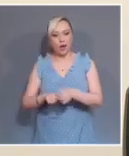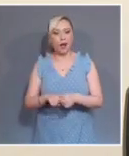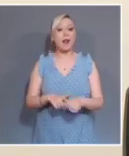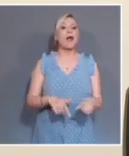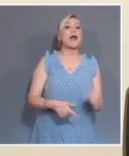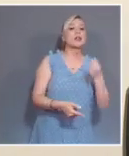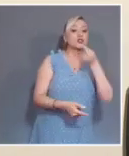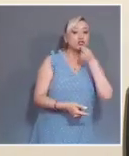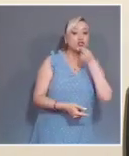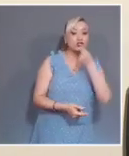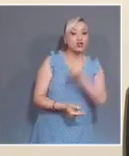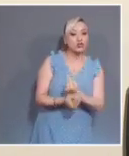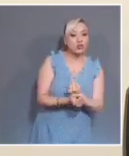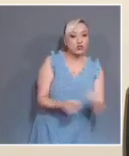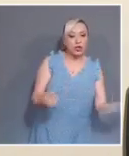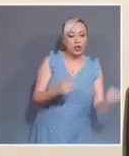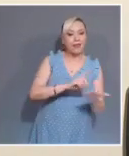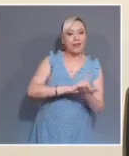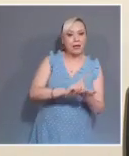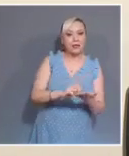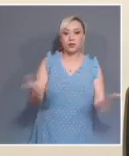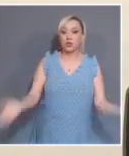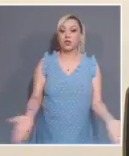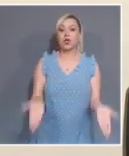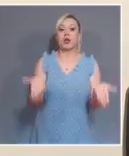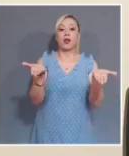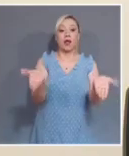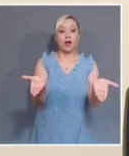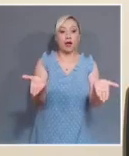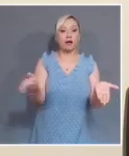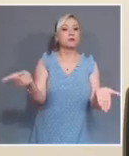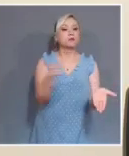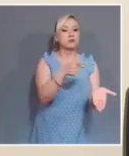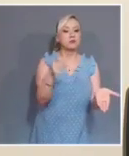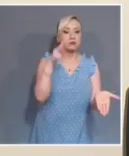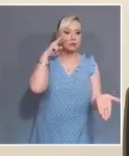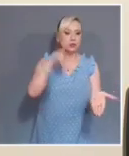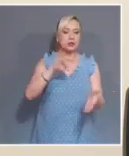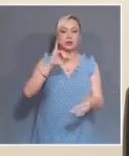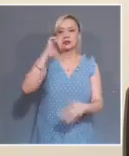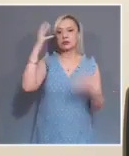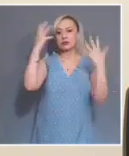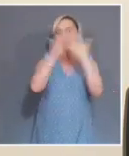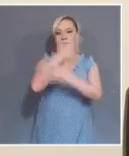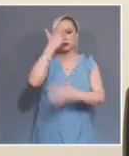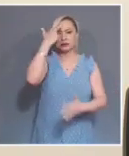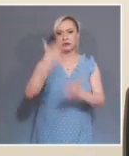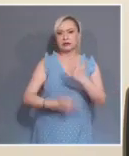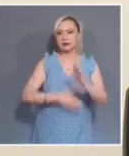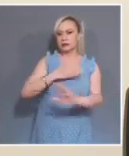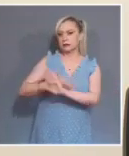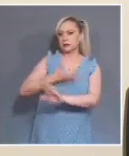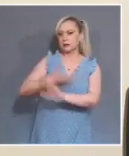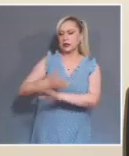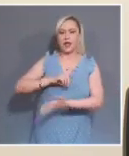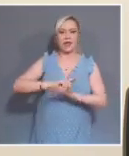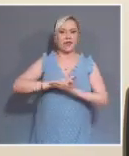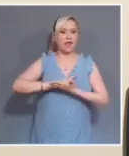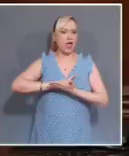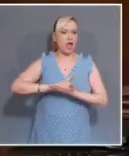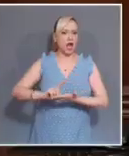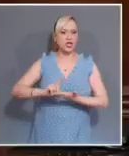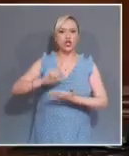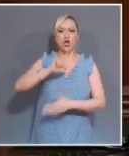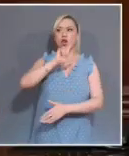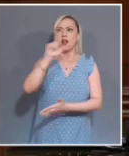o aquellas denuncias en los que consideren que se han violado algunos derechos de estos pactos internacionales, estas convenciones